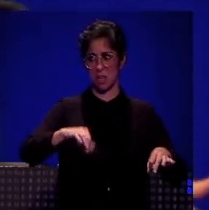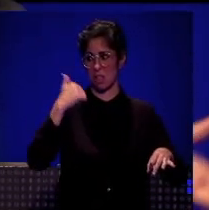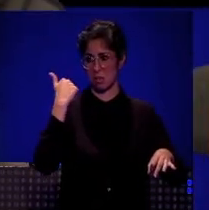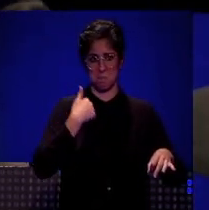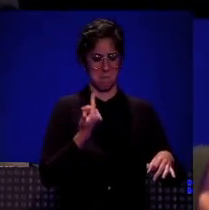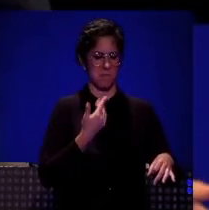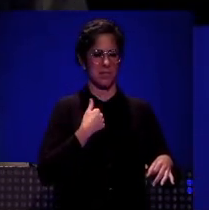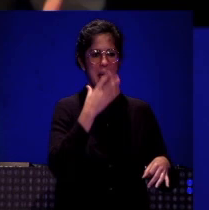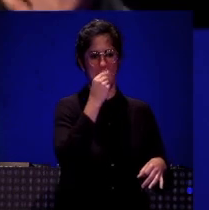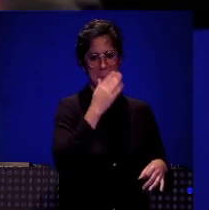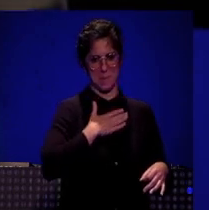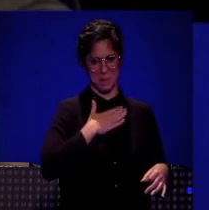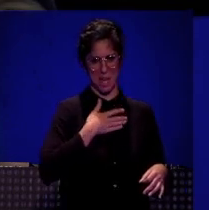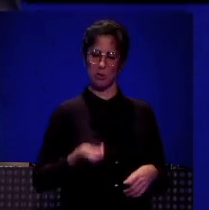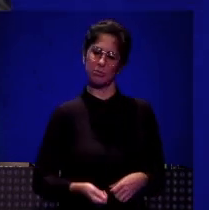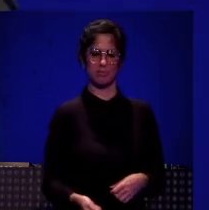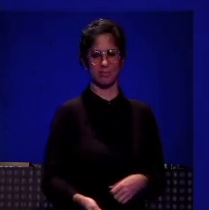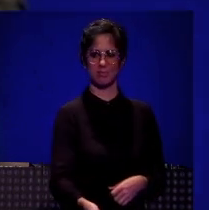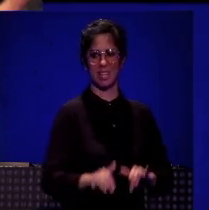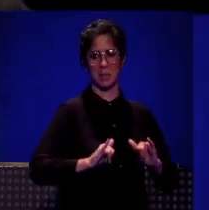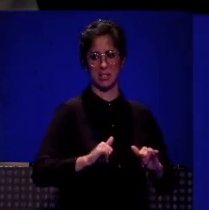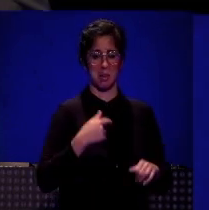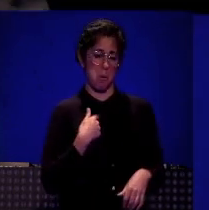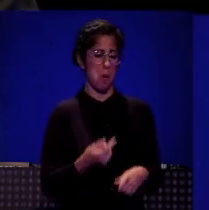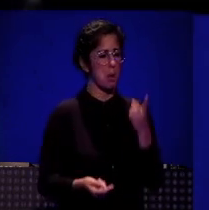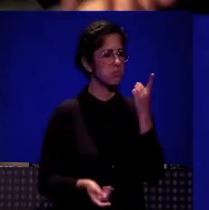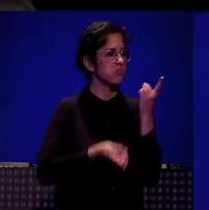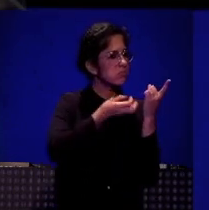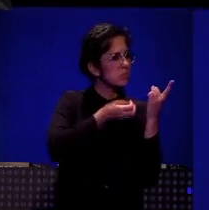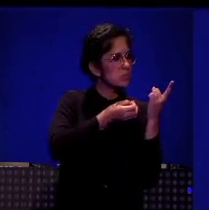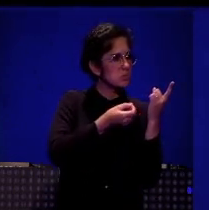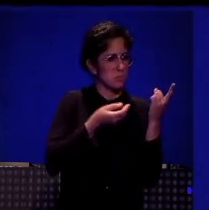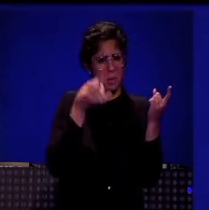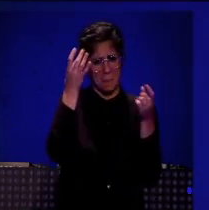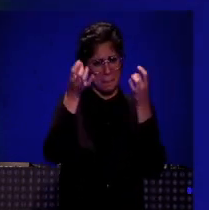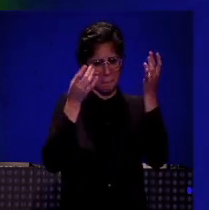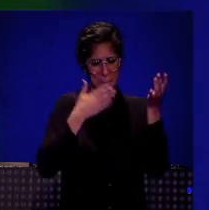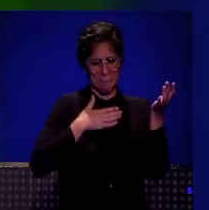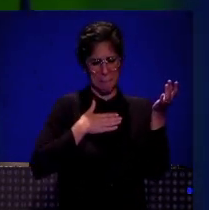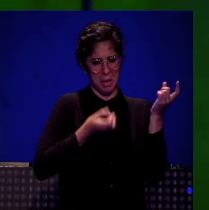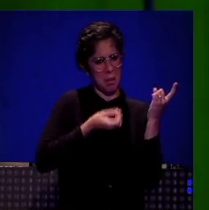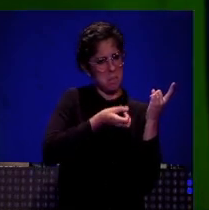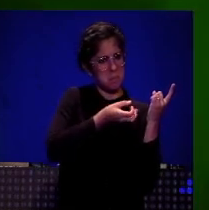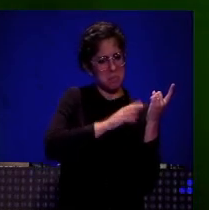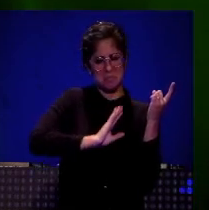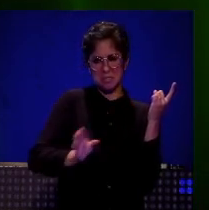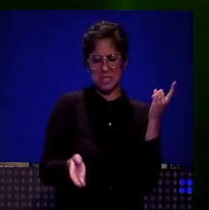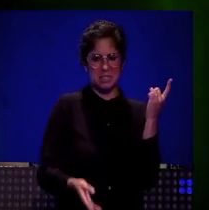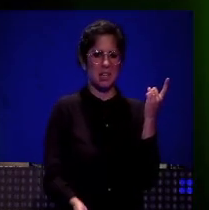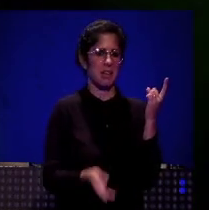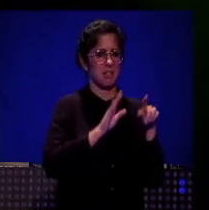mi perro a daddy pues contaba mi paranoia simplemente me entretenía yo me entretenía los oyentes